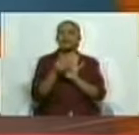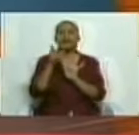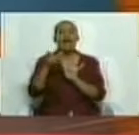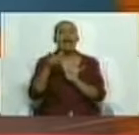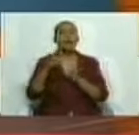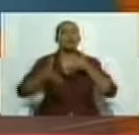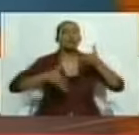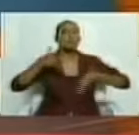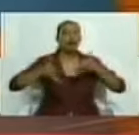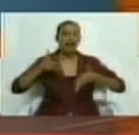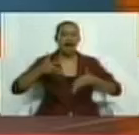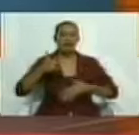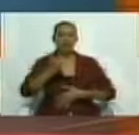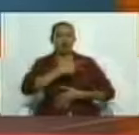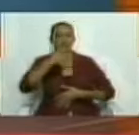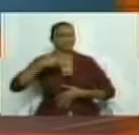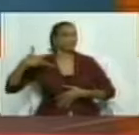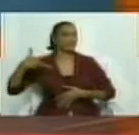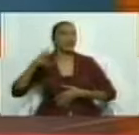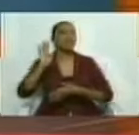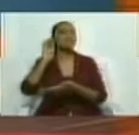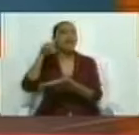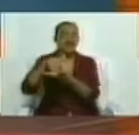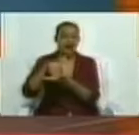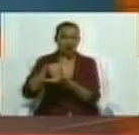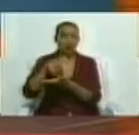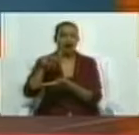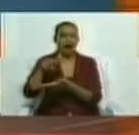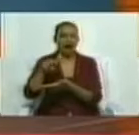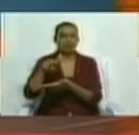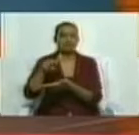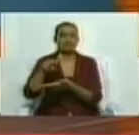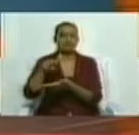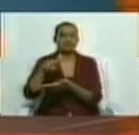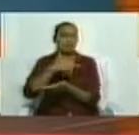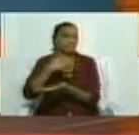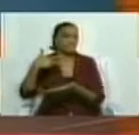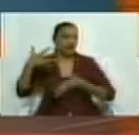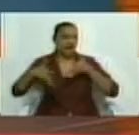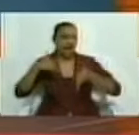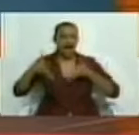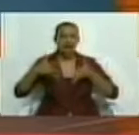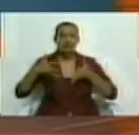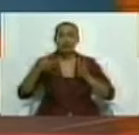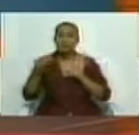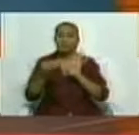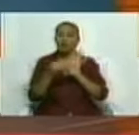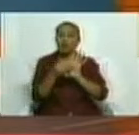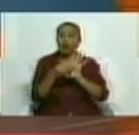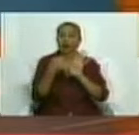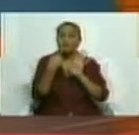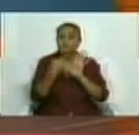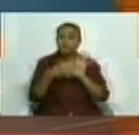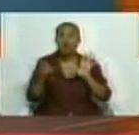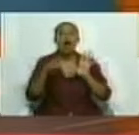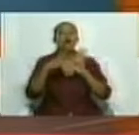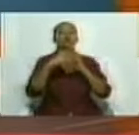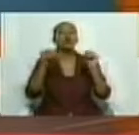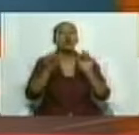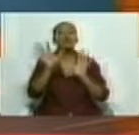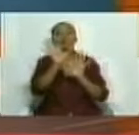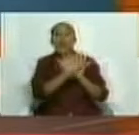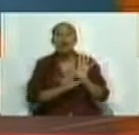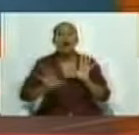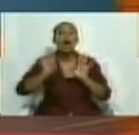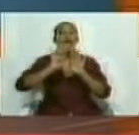incluso capaz de controlar el delito Esto es algo increíble No desde Estados Unidos